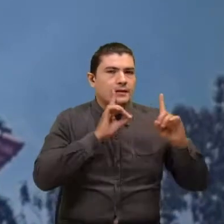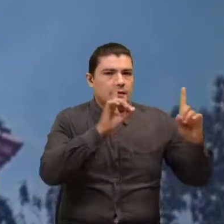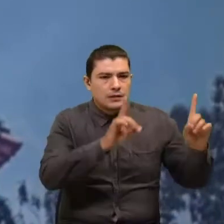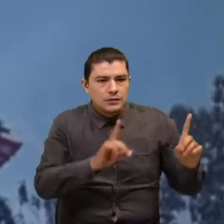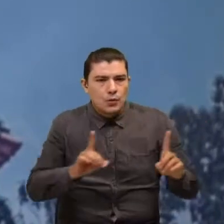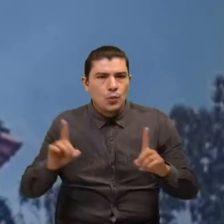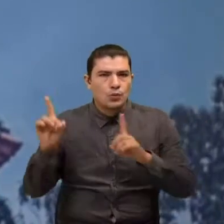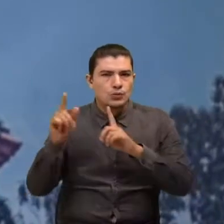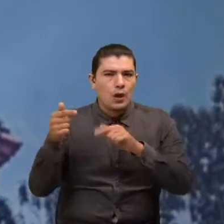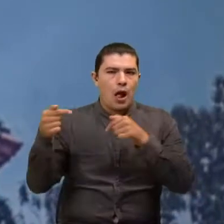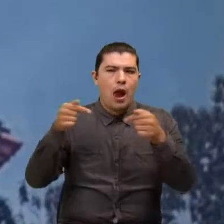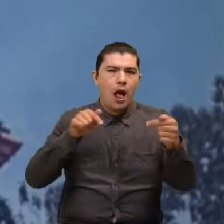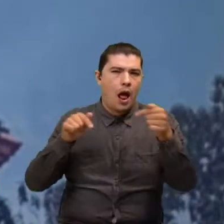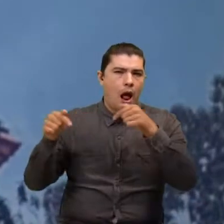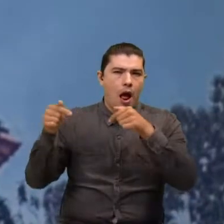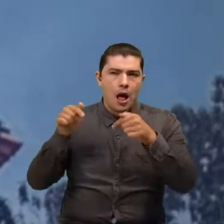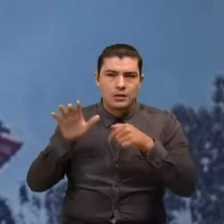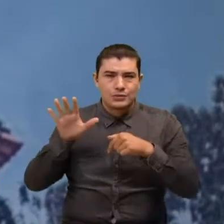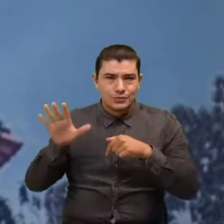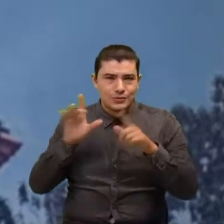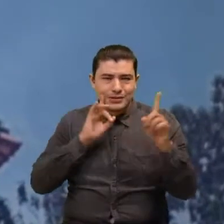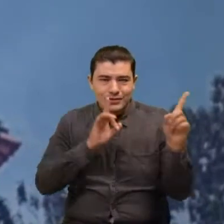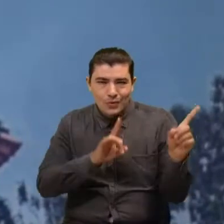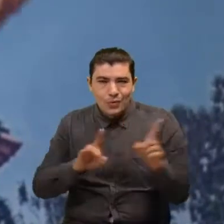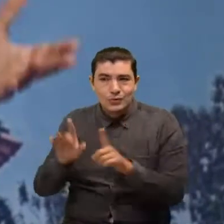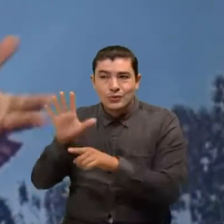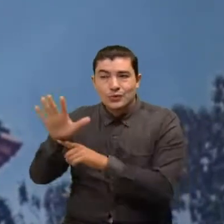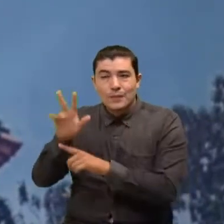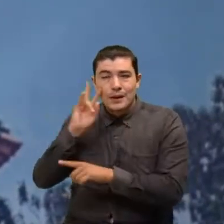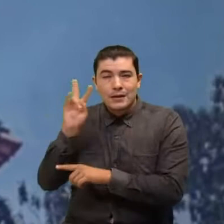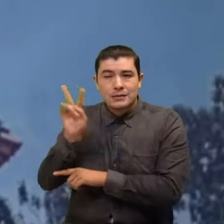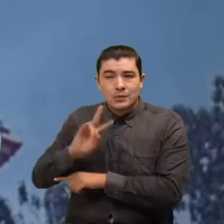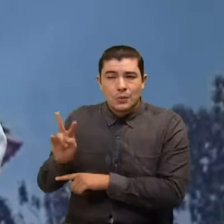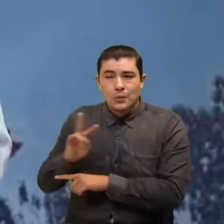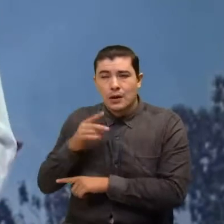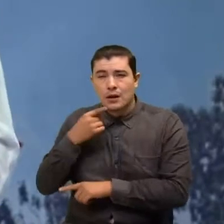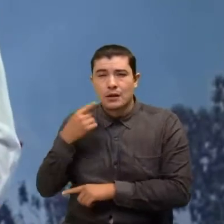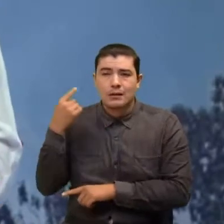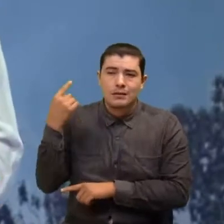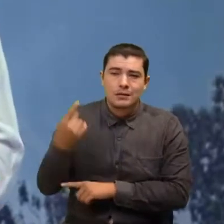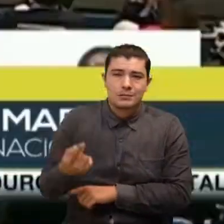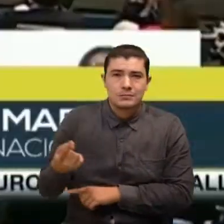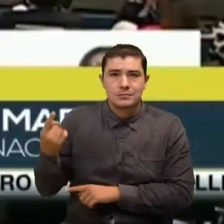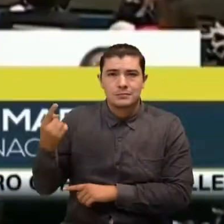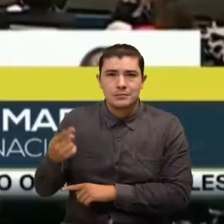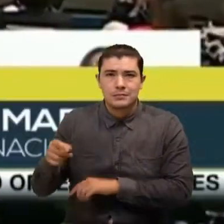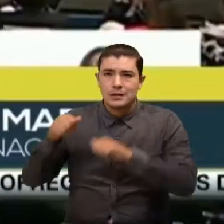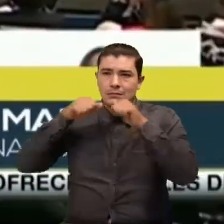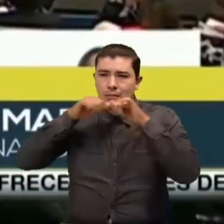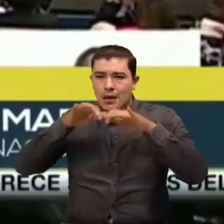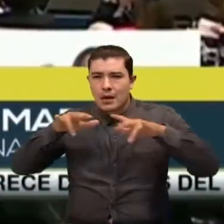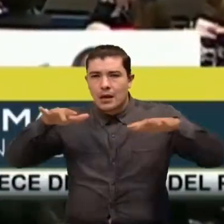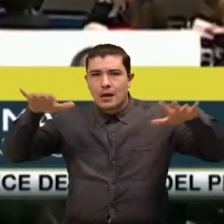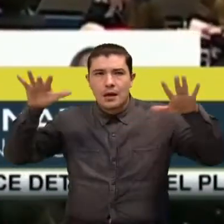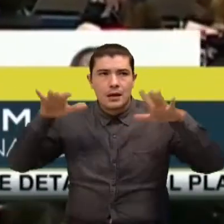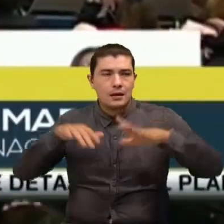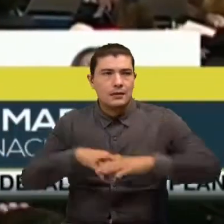dictadura en venezuela y ahora salen a hablar de manera vamos ya